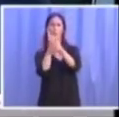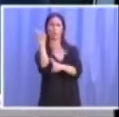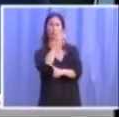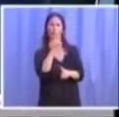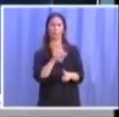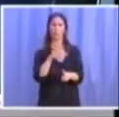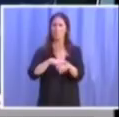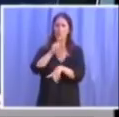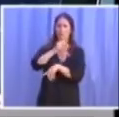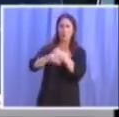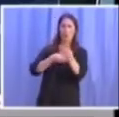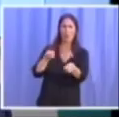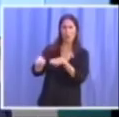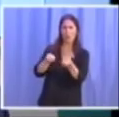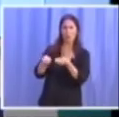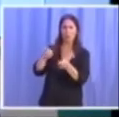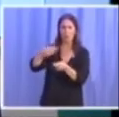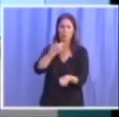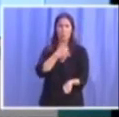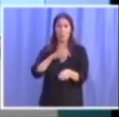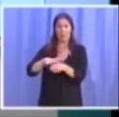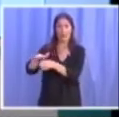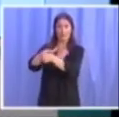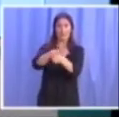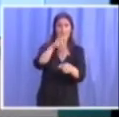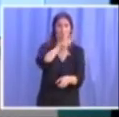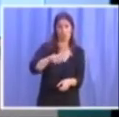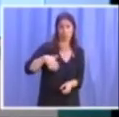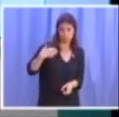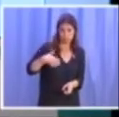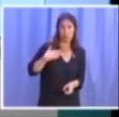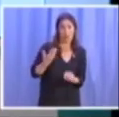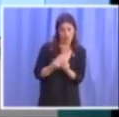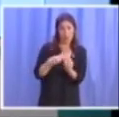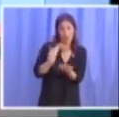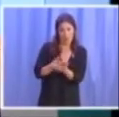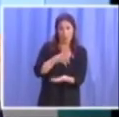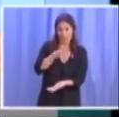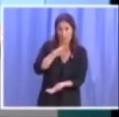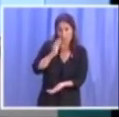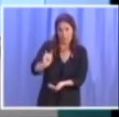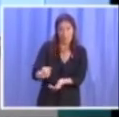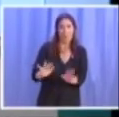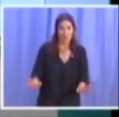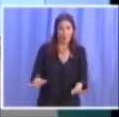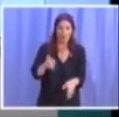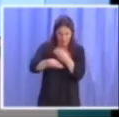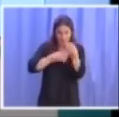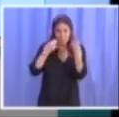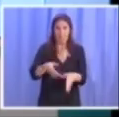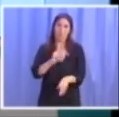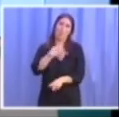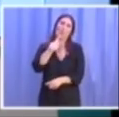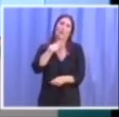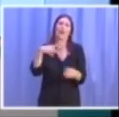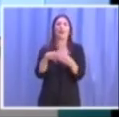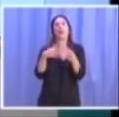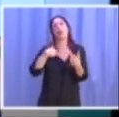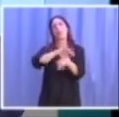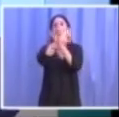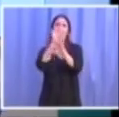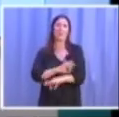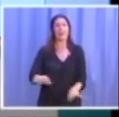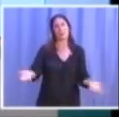de policía para que en los barrios la gente que se queja, en muchos con razón, hagan bien las cosas. Luego no diga usted que los granadinos somos mal